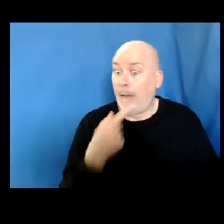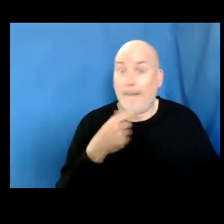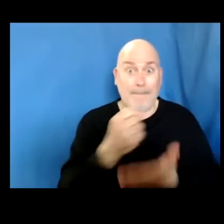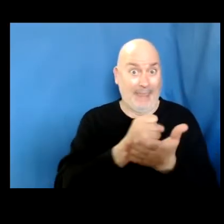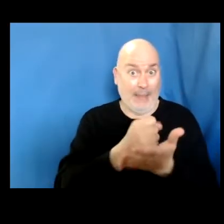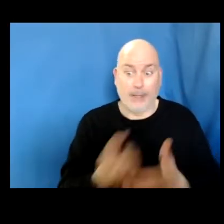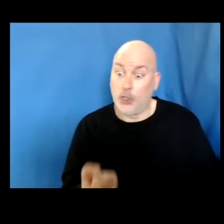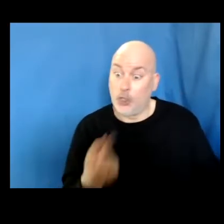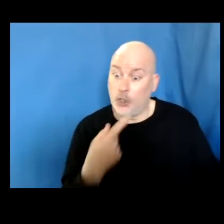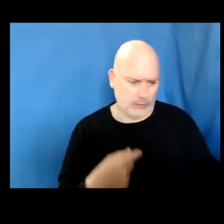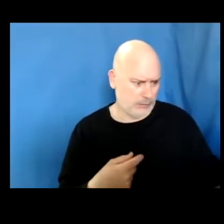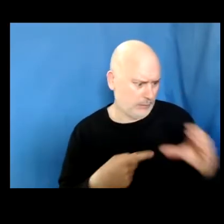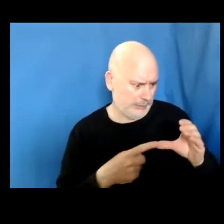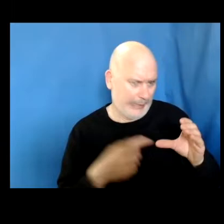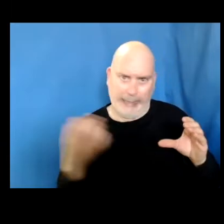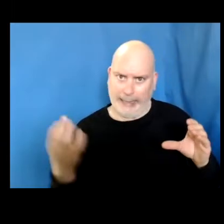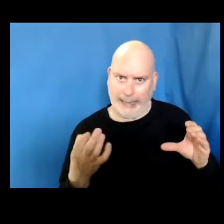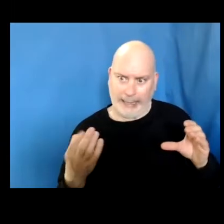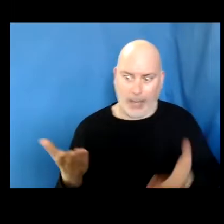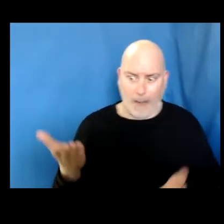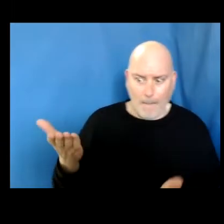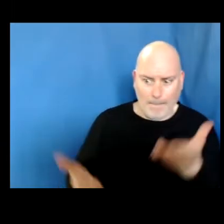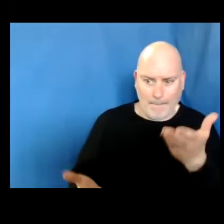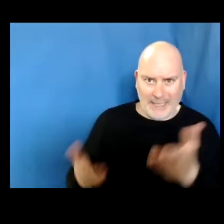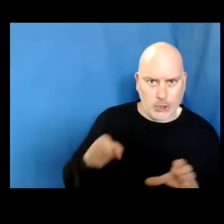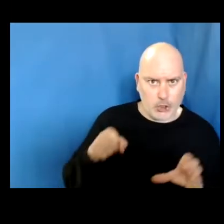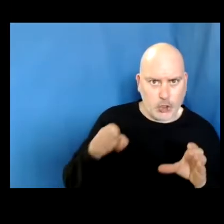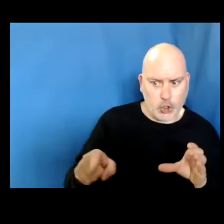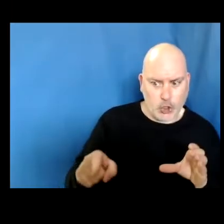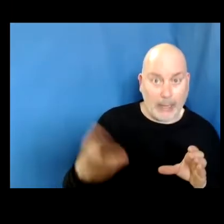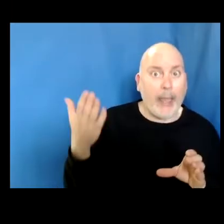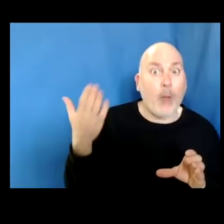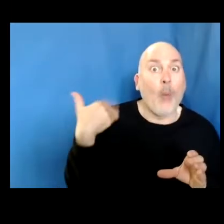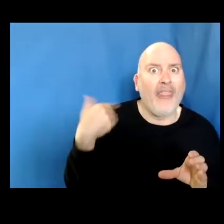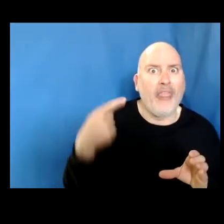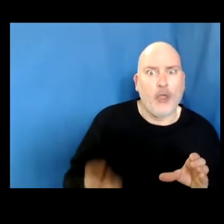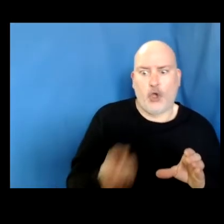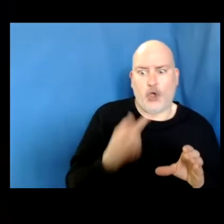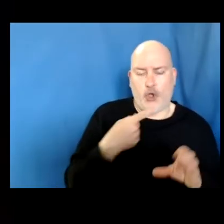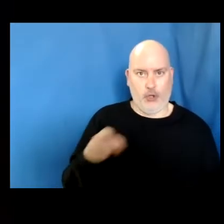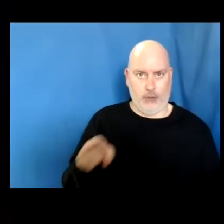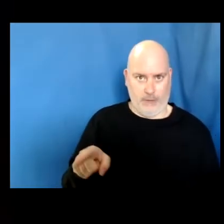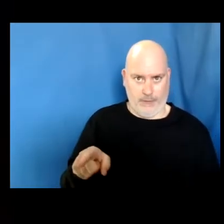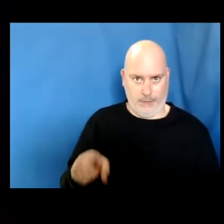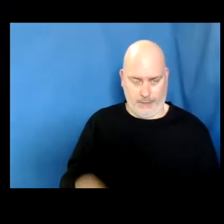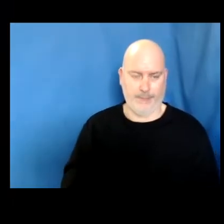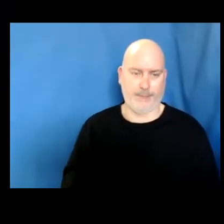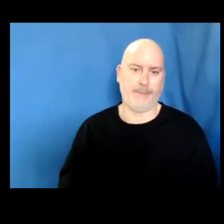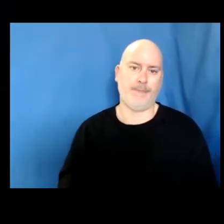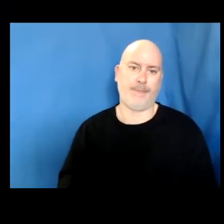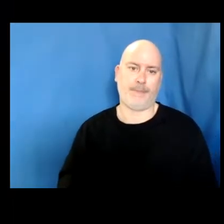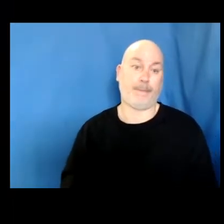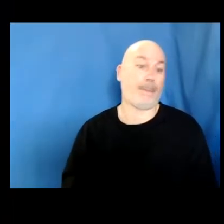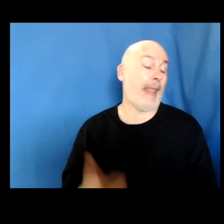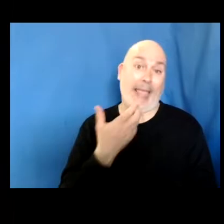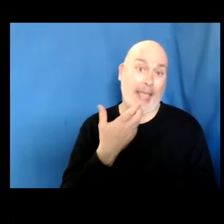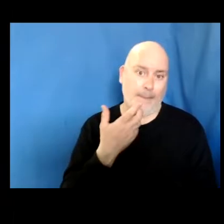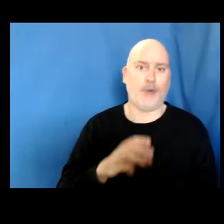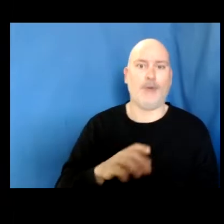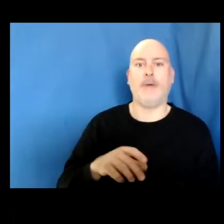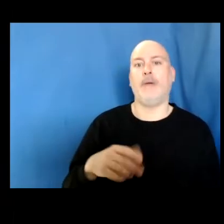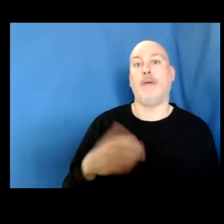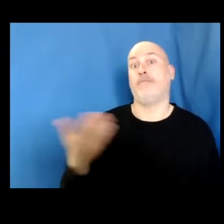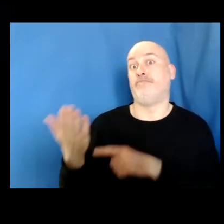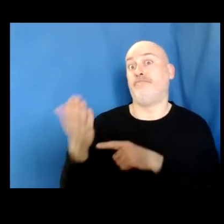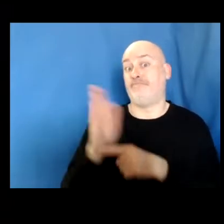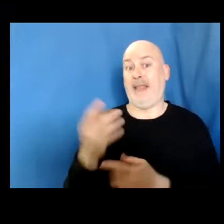tomado, del peso del niño y también de cuánto tiempo hace que se lo ha tomado. Por ejemplo, aquí os hemos puesto